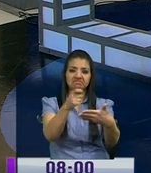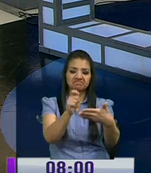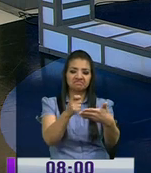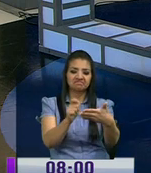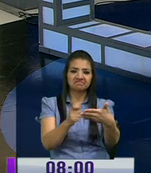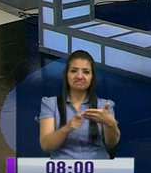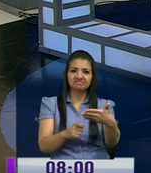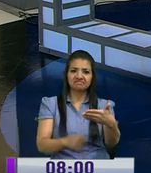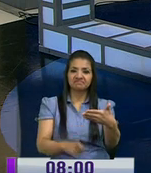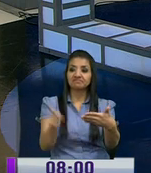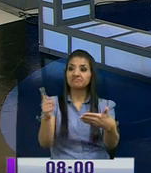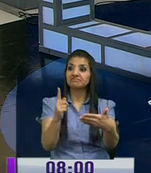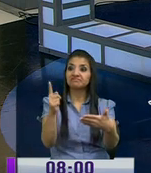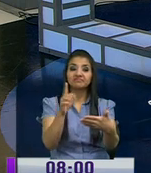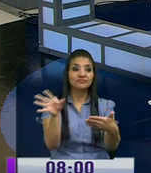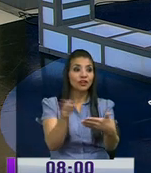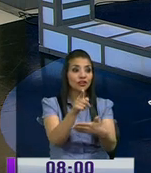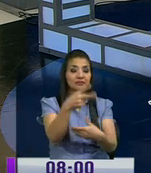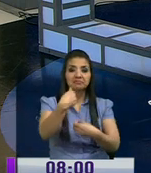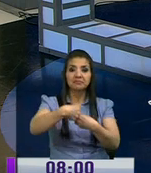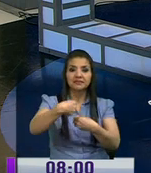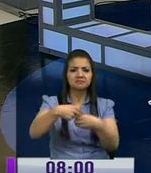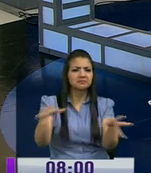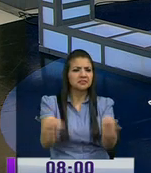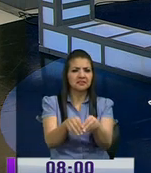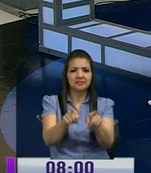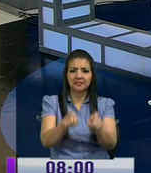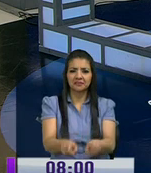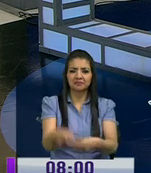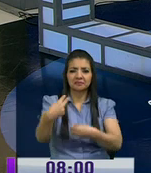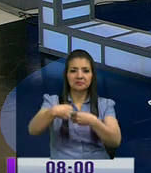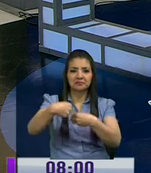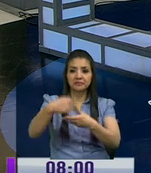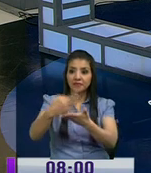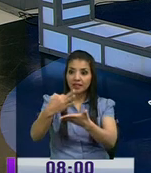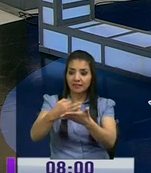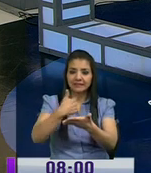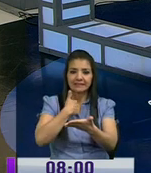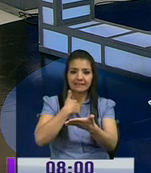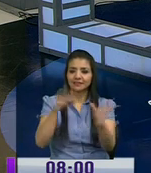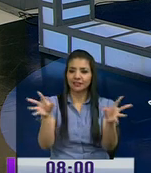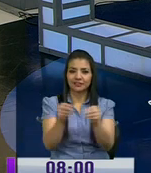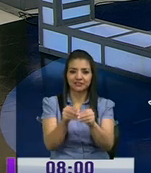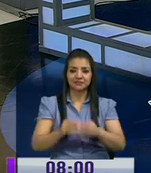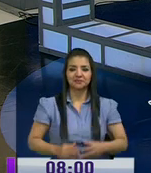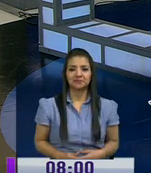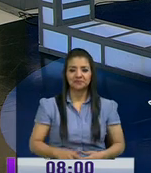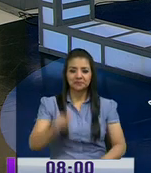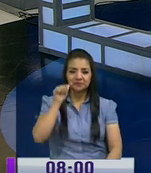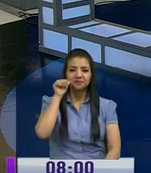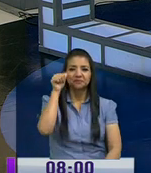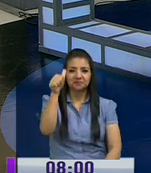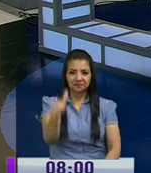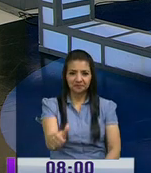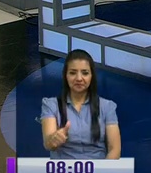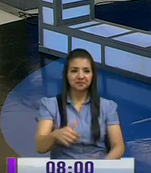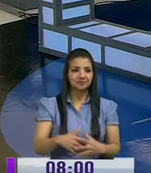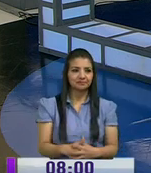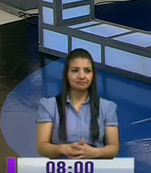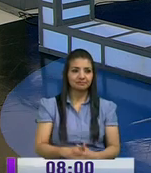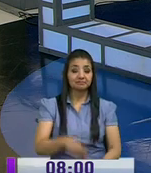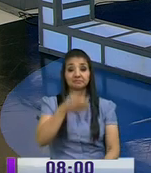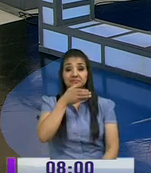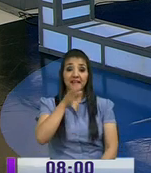Pedro, ¿por qué no viniste? Antonia, ¿no viniste? Gloria, así, a todos. Así que mañana hay unos artistas